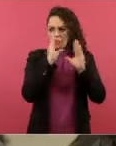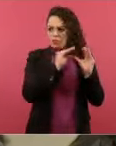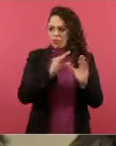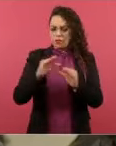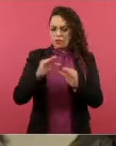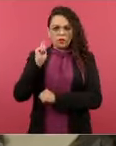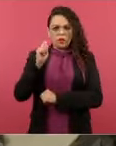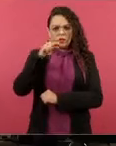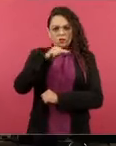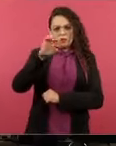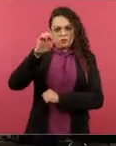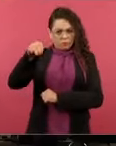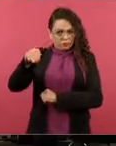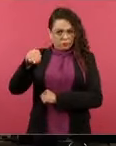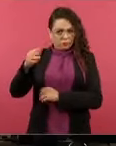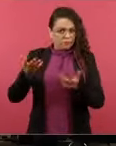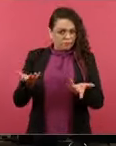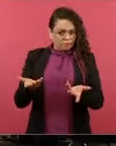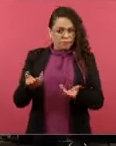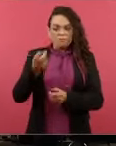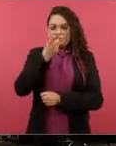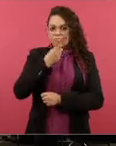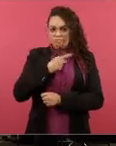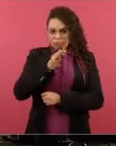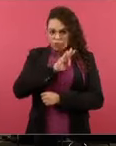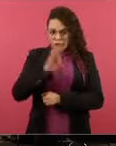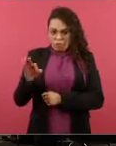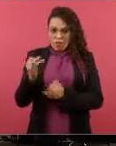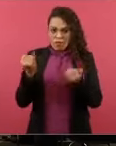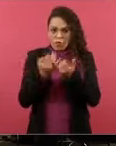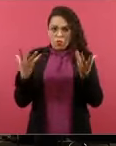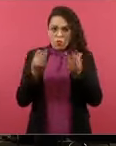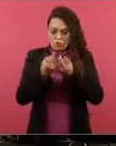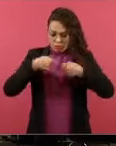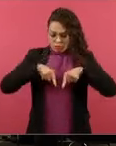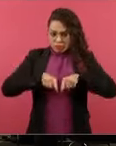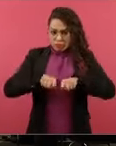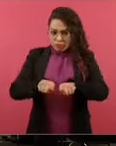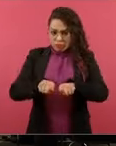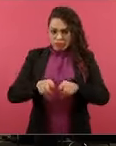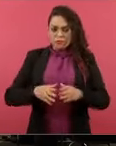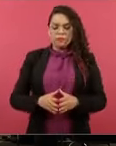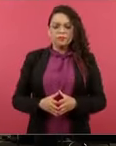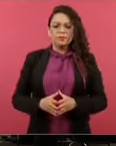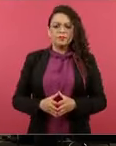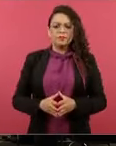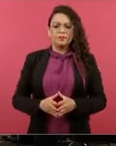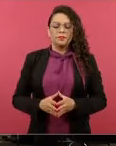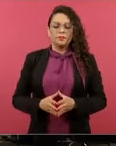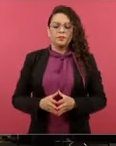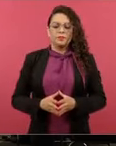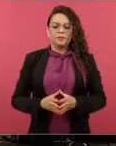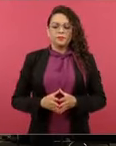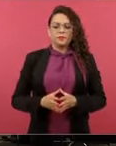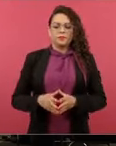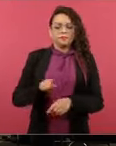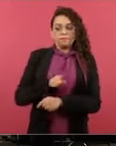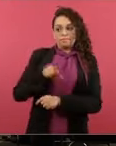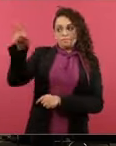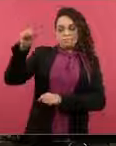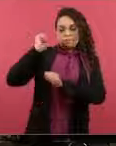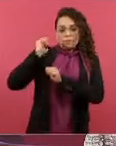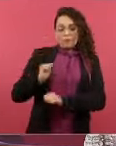manera paralela? Gracias. Gracias. La Secretaría de Educación Pública es la responsable